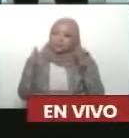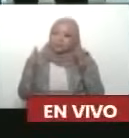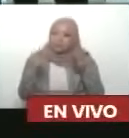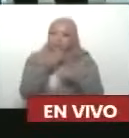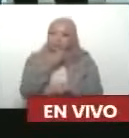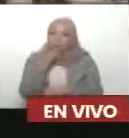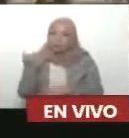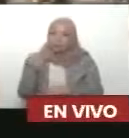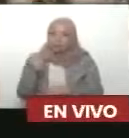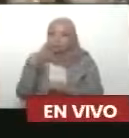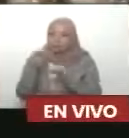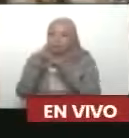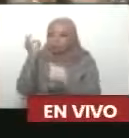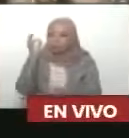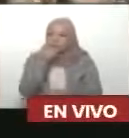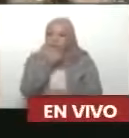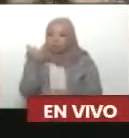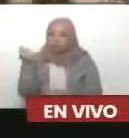Mejor imposible.